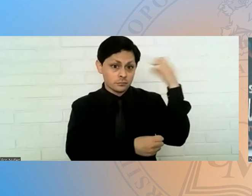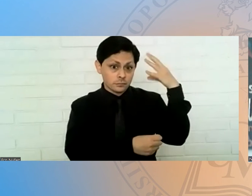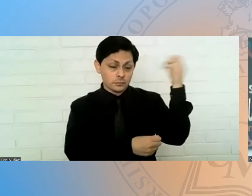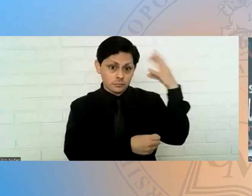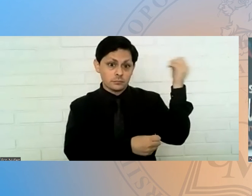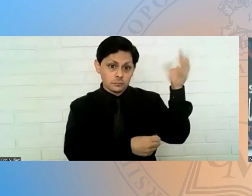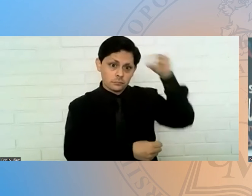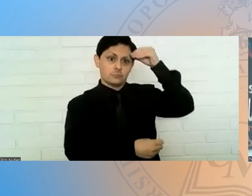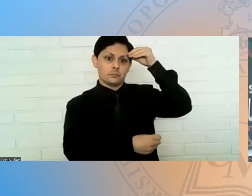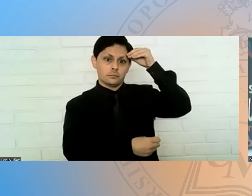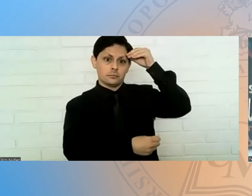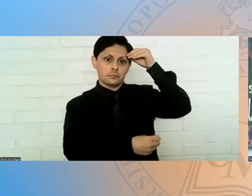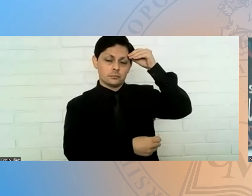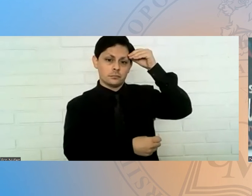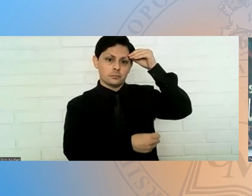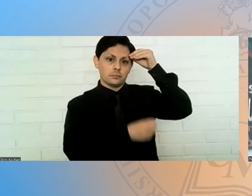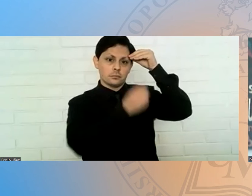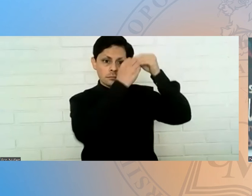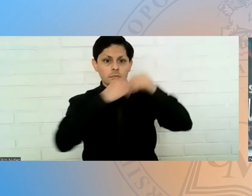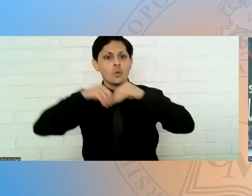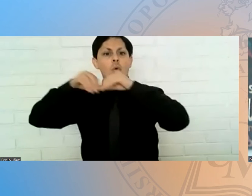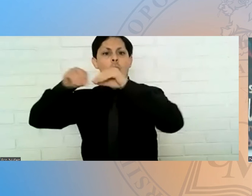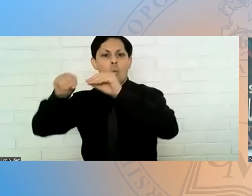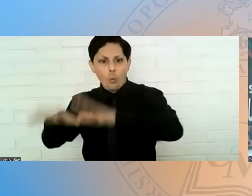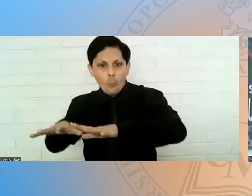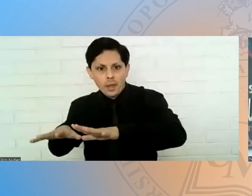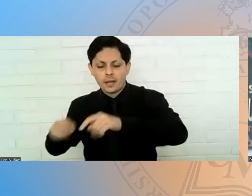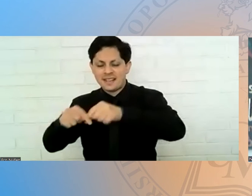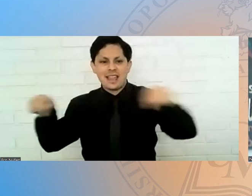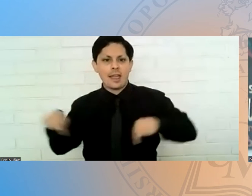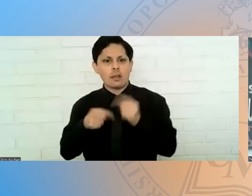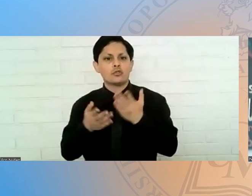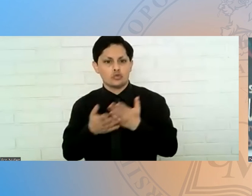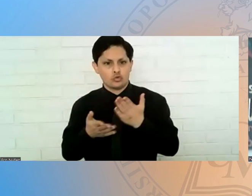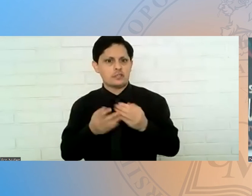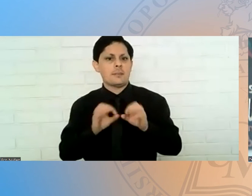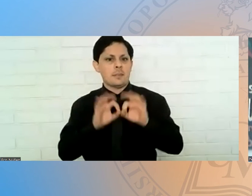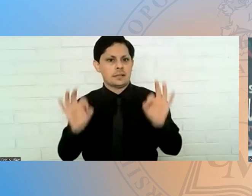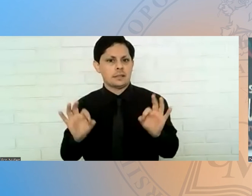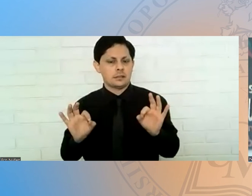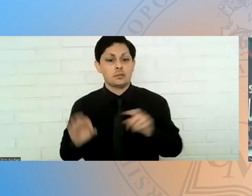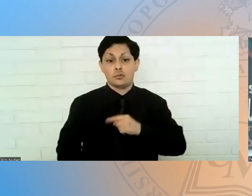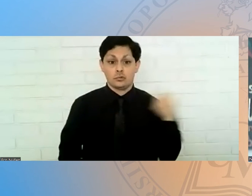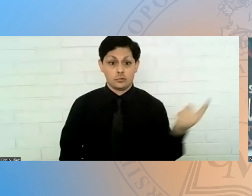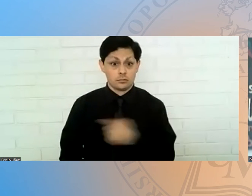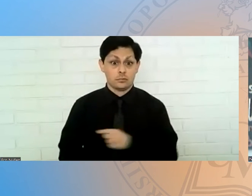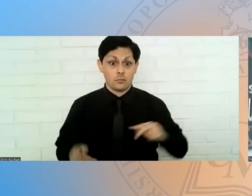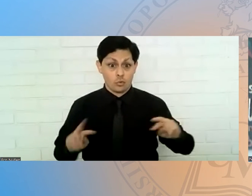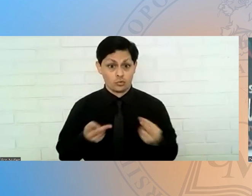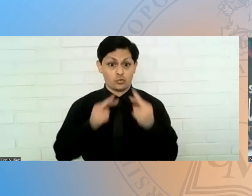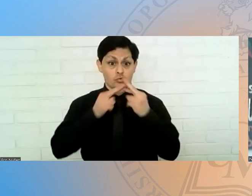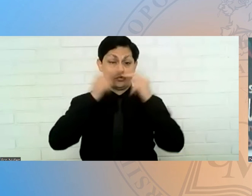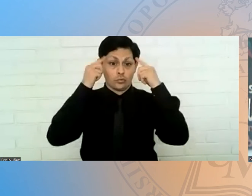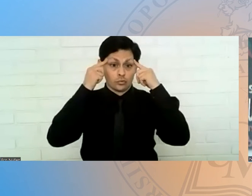usada en educación diferencial. Nosotros partimos entendiendo la diversidad como construcción de mundo.